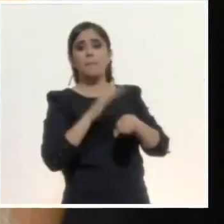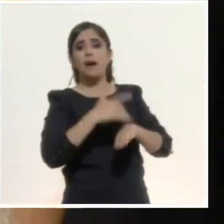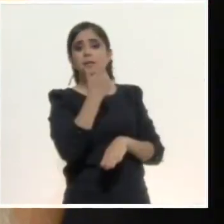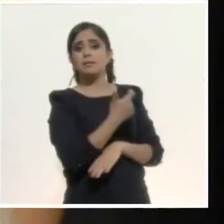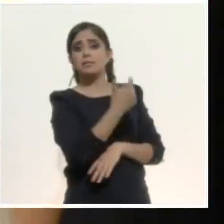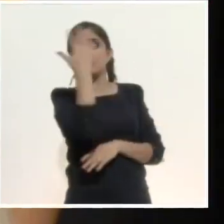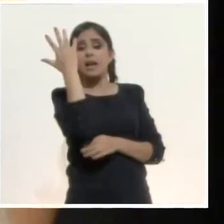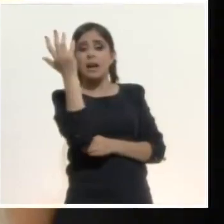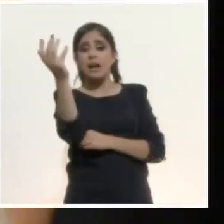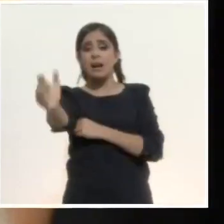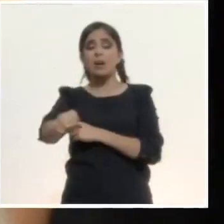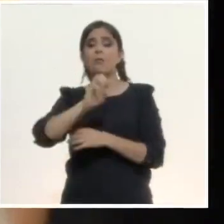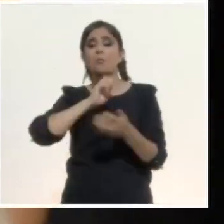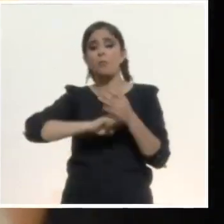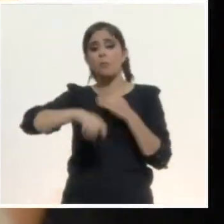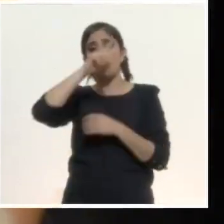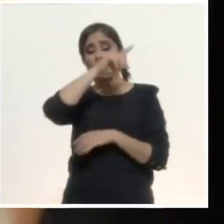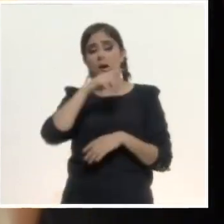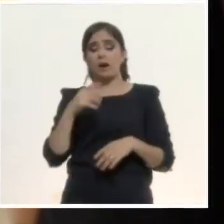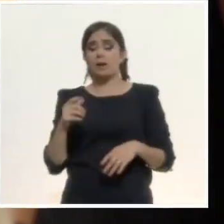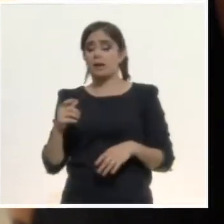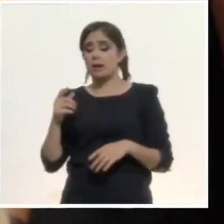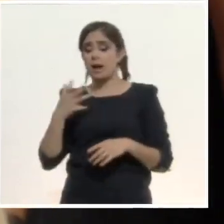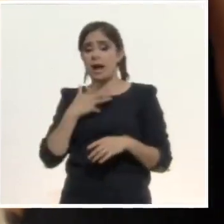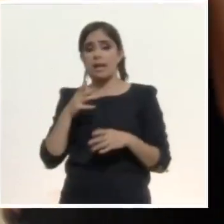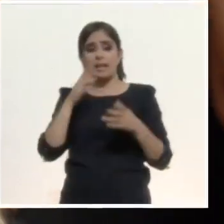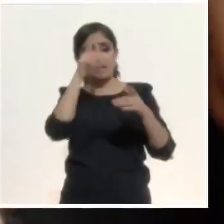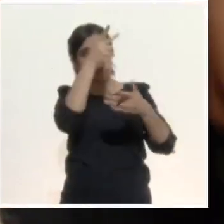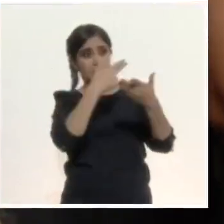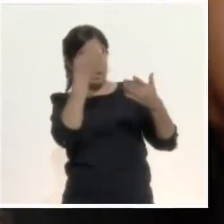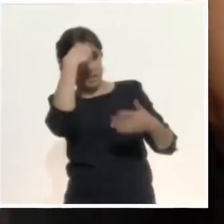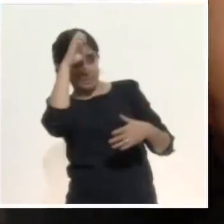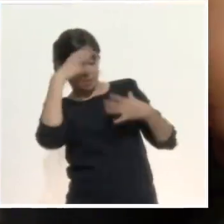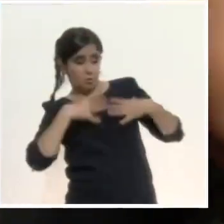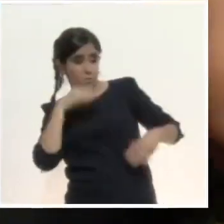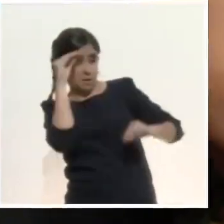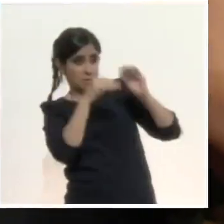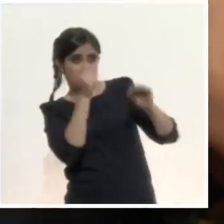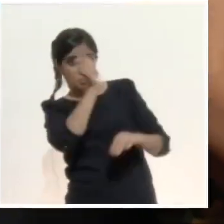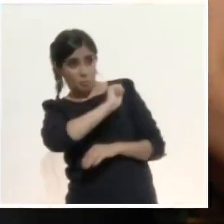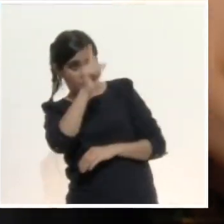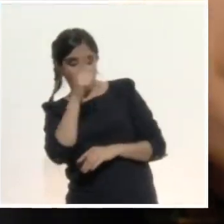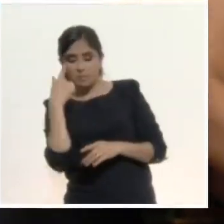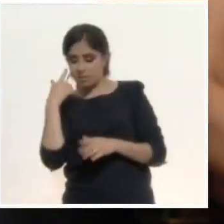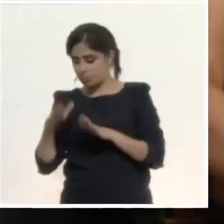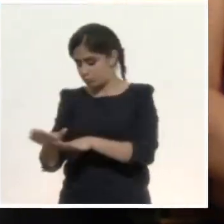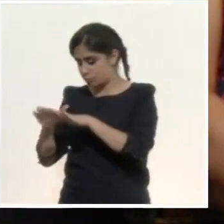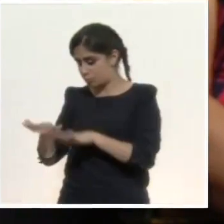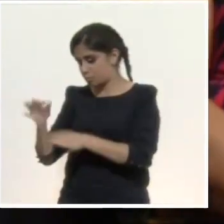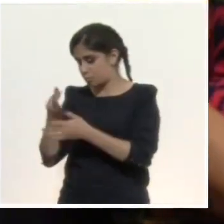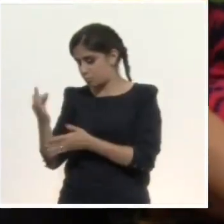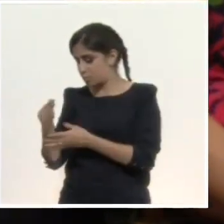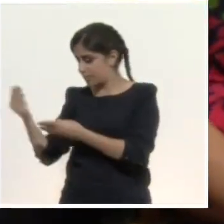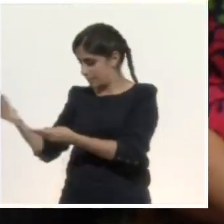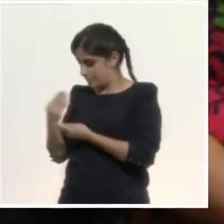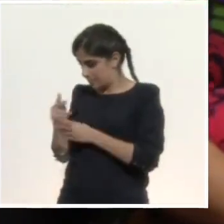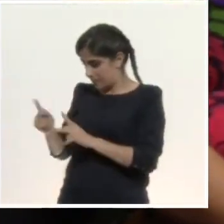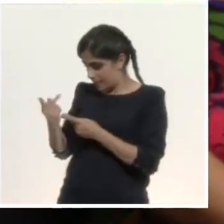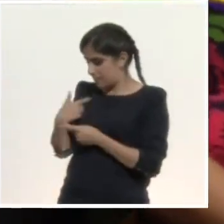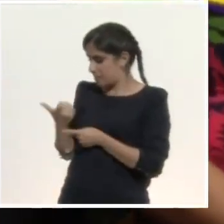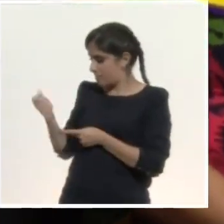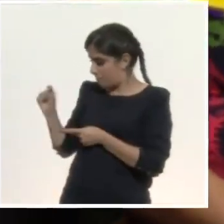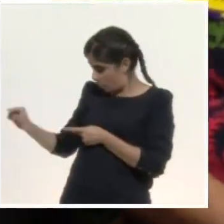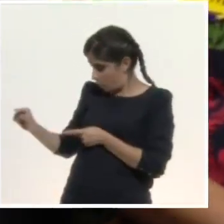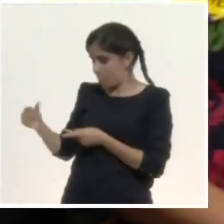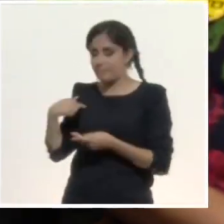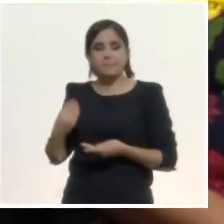los diseñadores de allá y dice uno, ay, hijo, pero pues está bordado a mano, y sí es de México. Mira, pero las señoras que lo